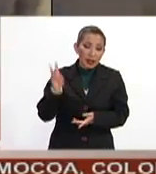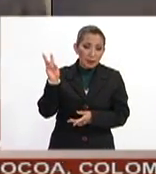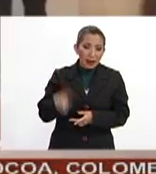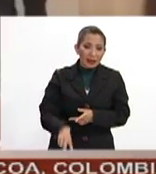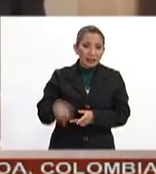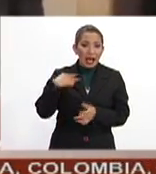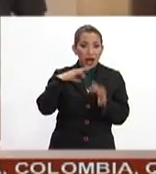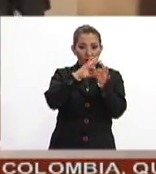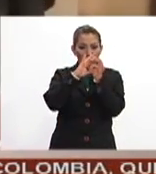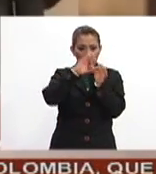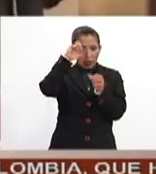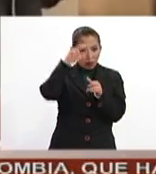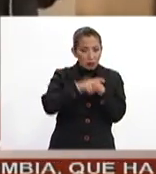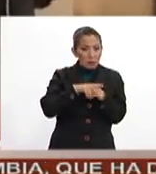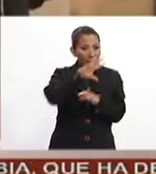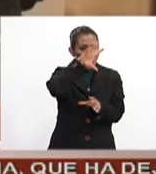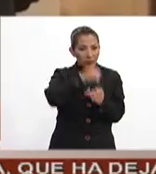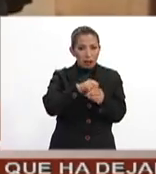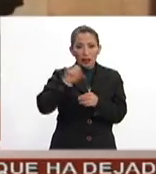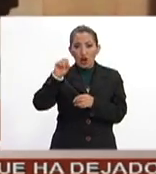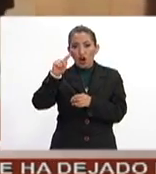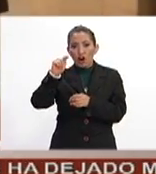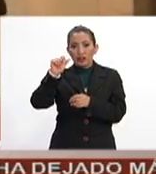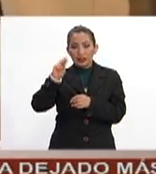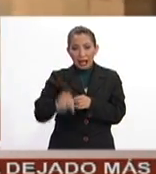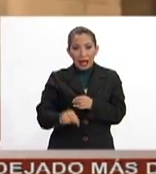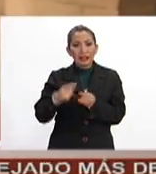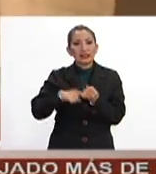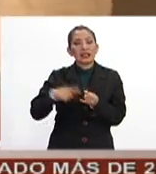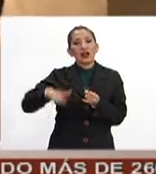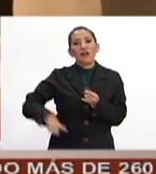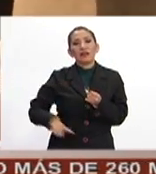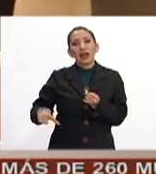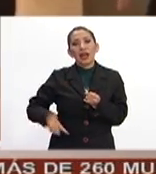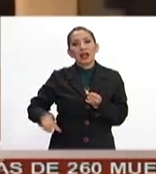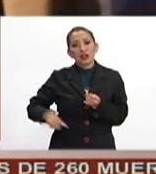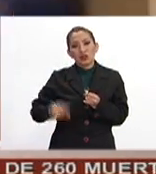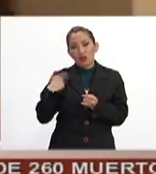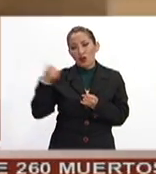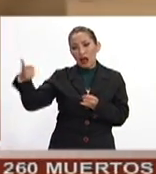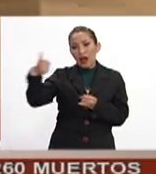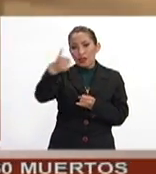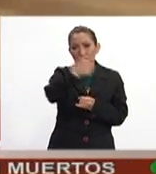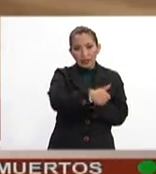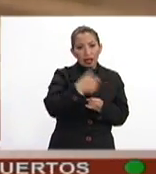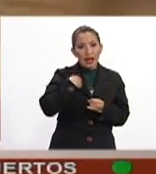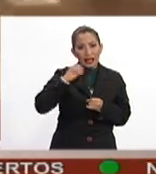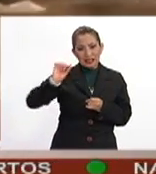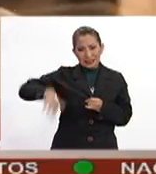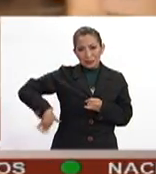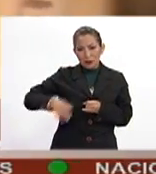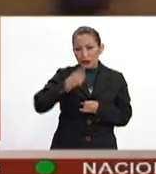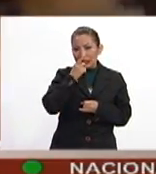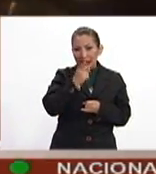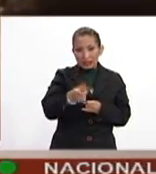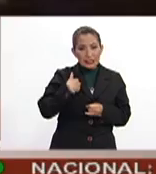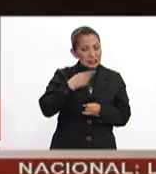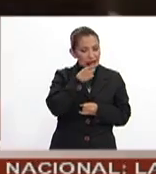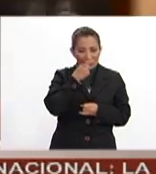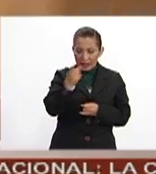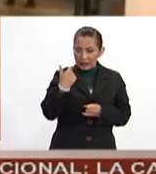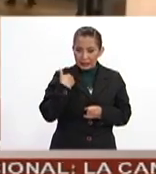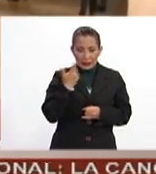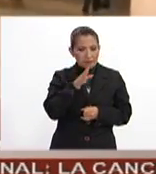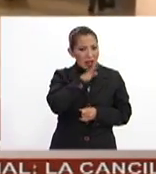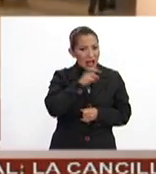tanto la Unión Europea en su conjunto, la OTAN, evidentemente los gobiernos en lo individual, como anunciaba Pati hace un momento, pues han manifestado